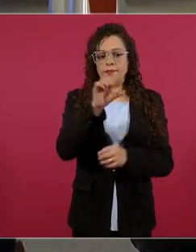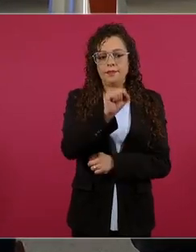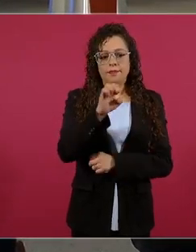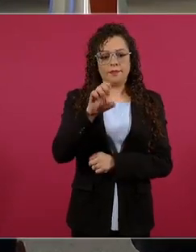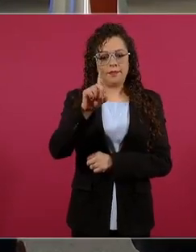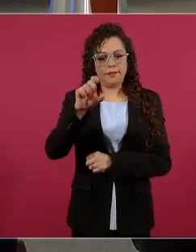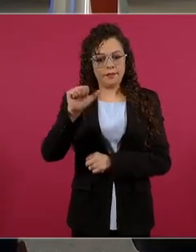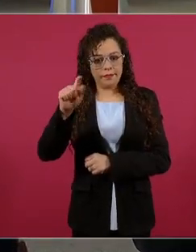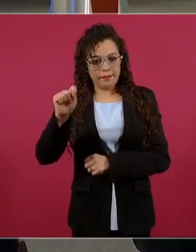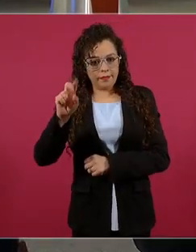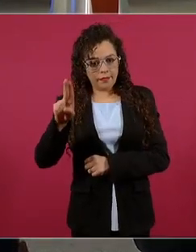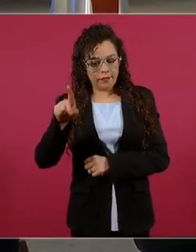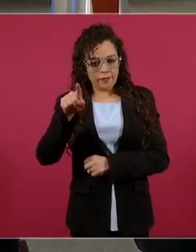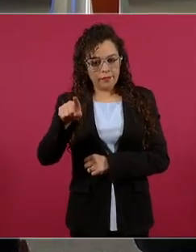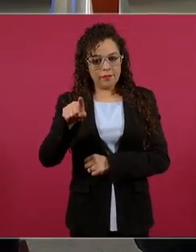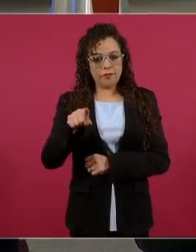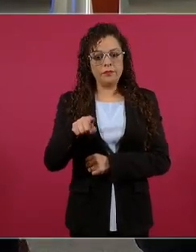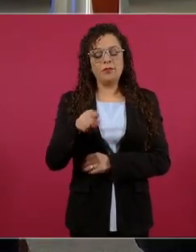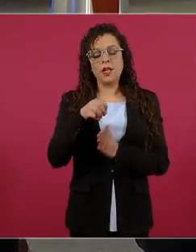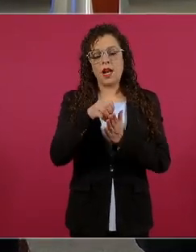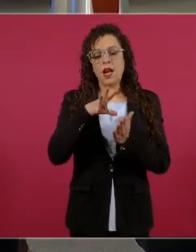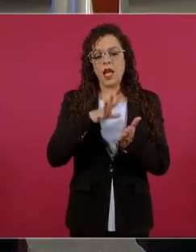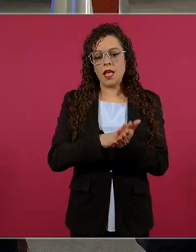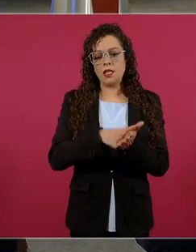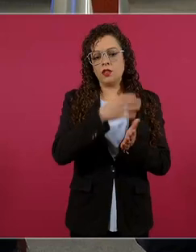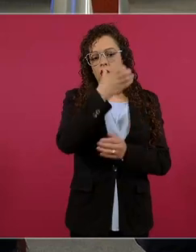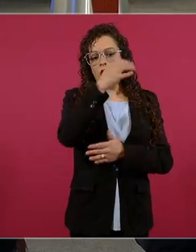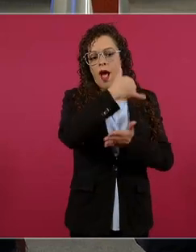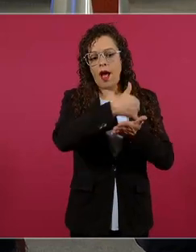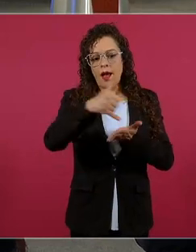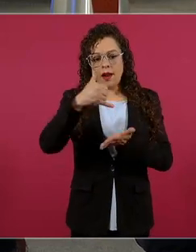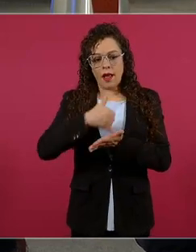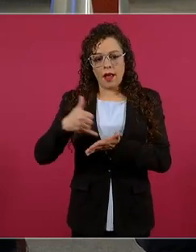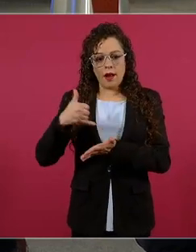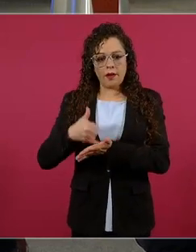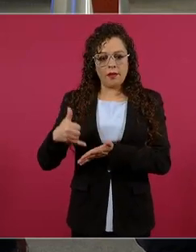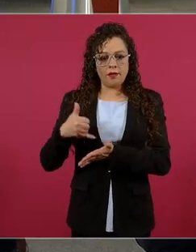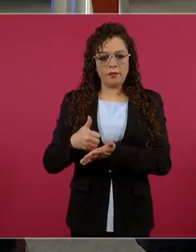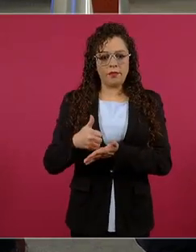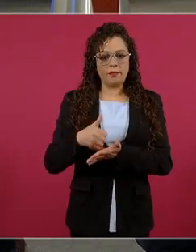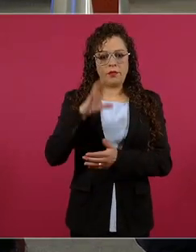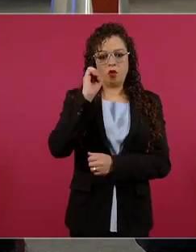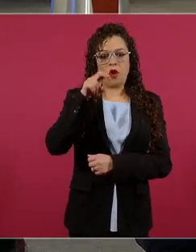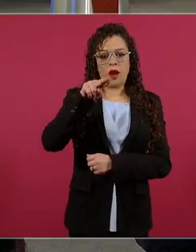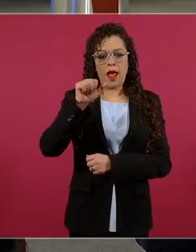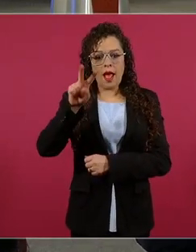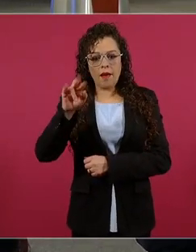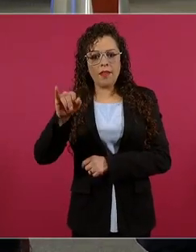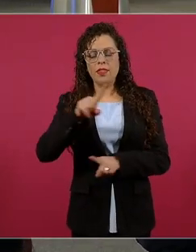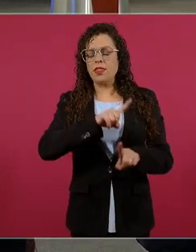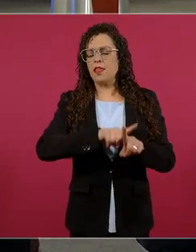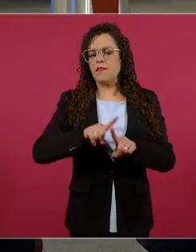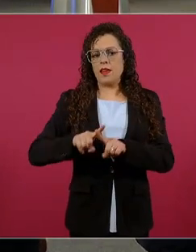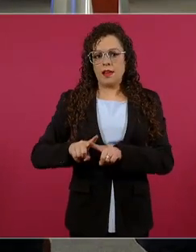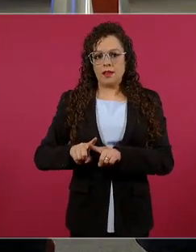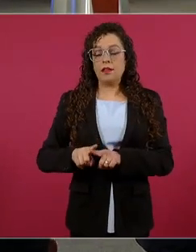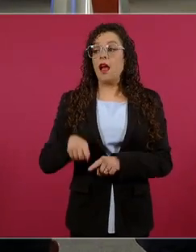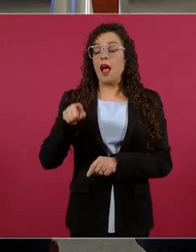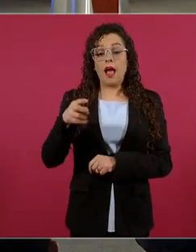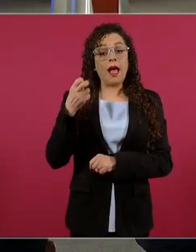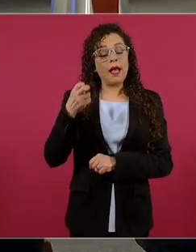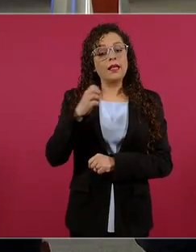Agrario Nacional y la Comisión Nacional de Vivienda. Entonces, en todo este grupo de trabajo se definió un programa